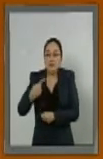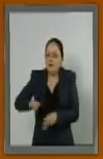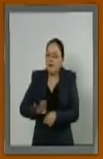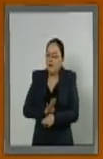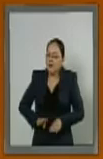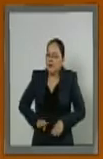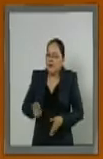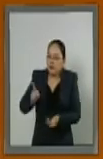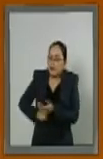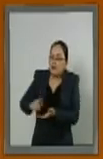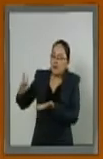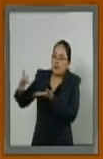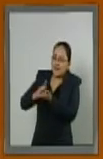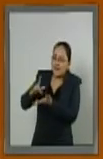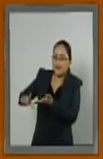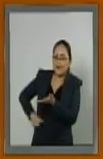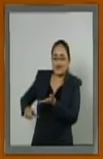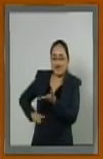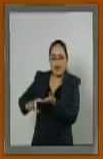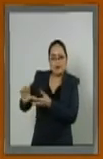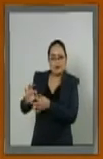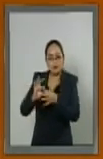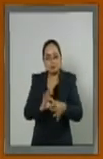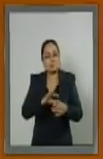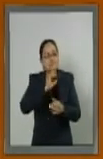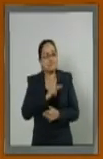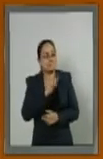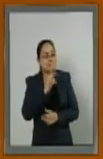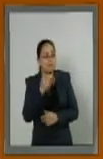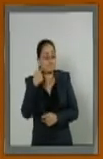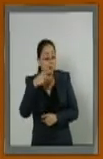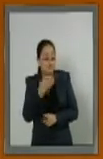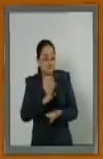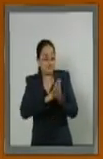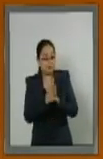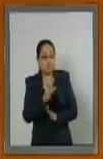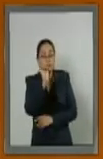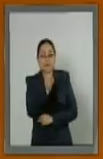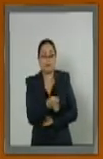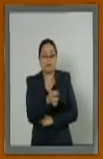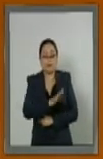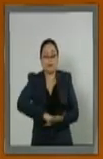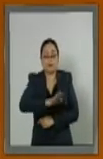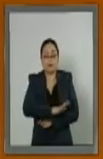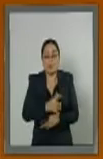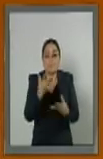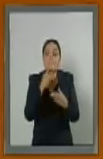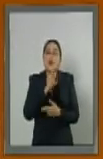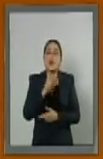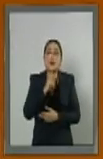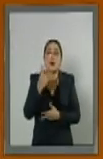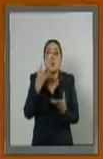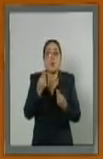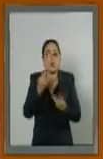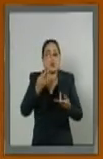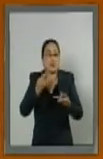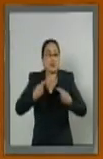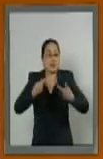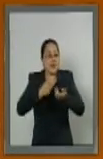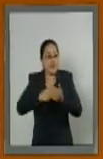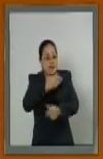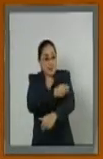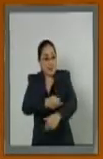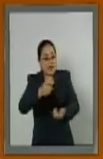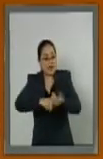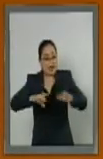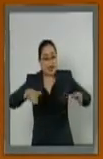beneficios gubernamentales que reciben, lo que se traduce en mayor bienestar de miles de familias del sector